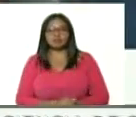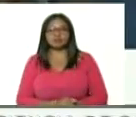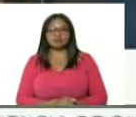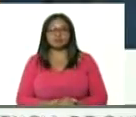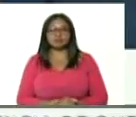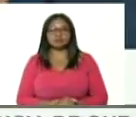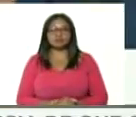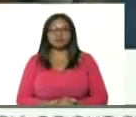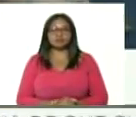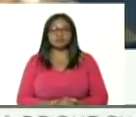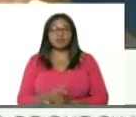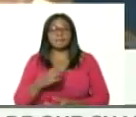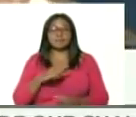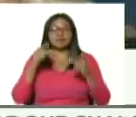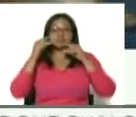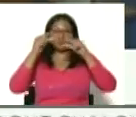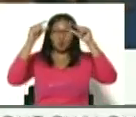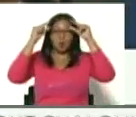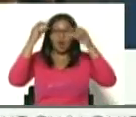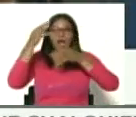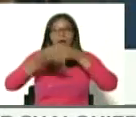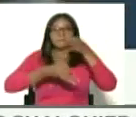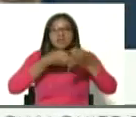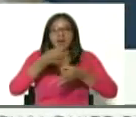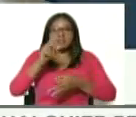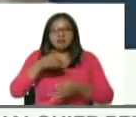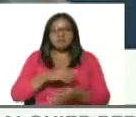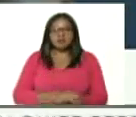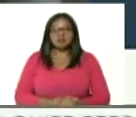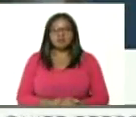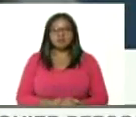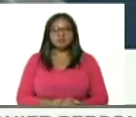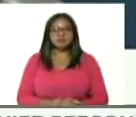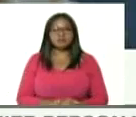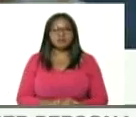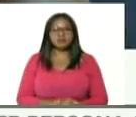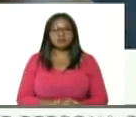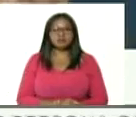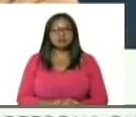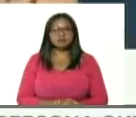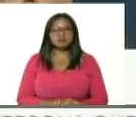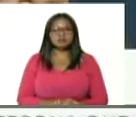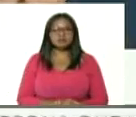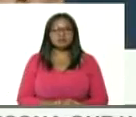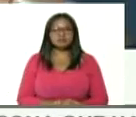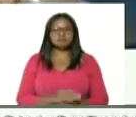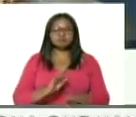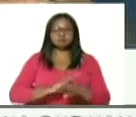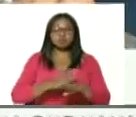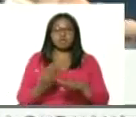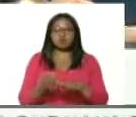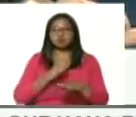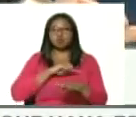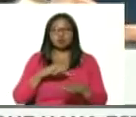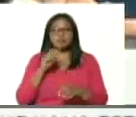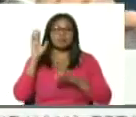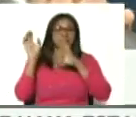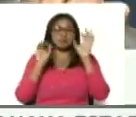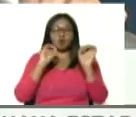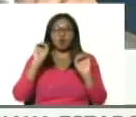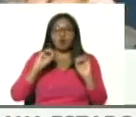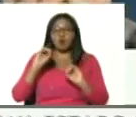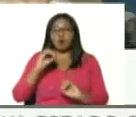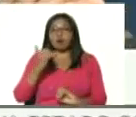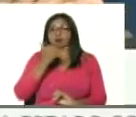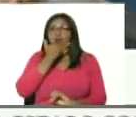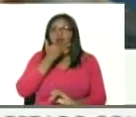maestro Simón Rodríguez, una invención. Estamos creando, porque inventamos o erramos. En la copia